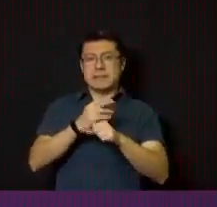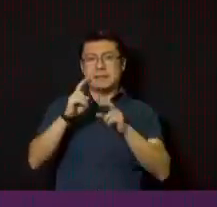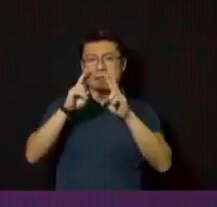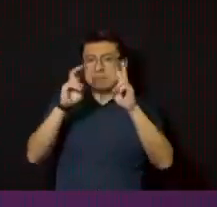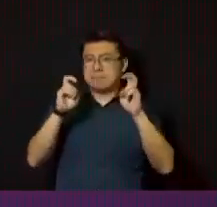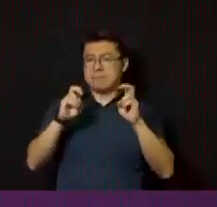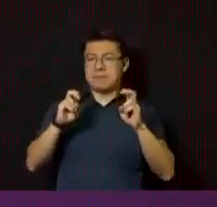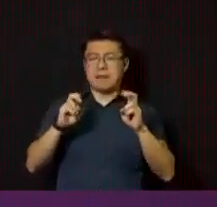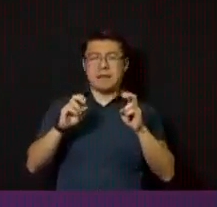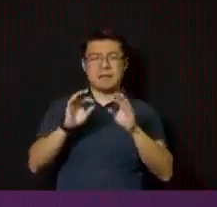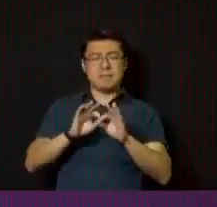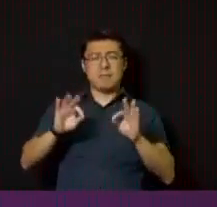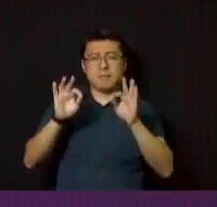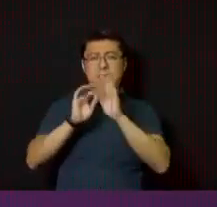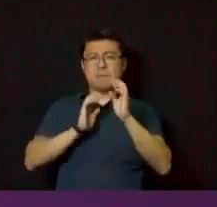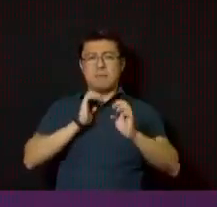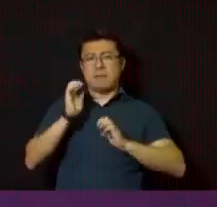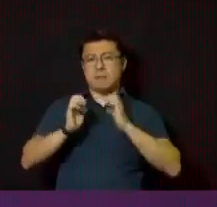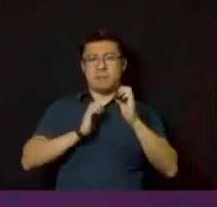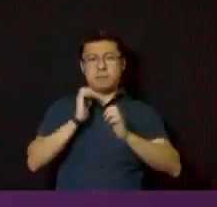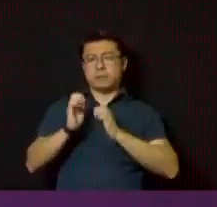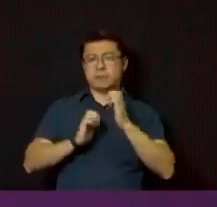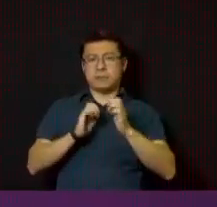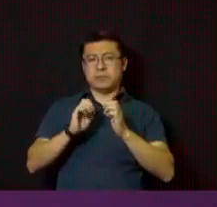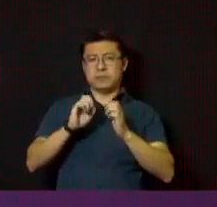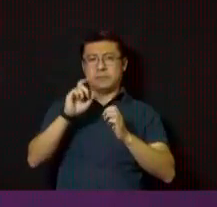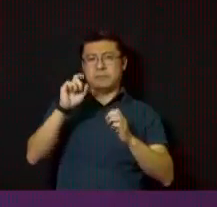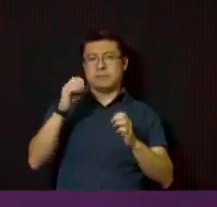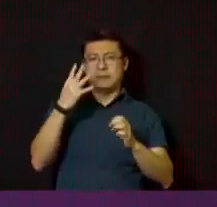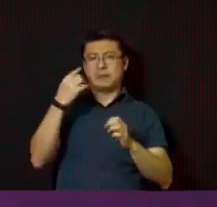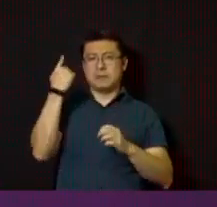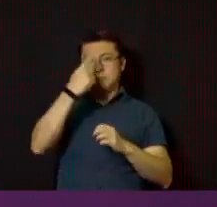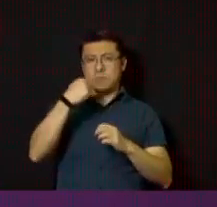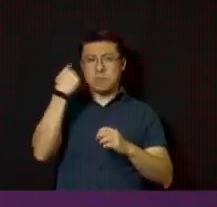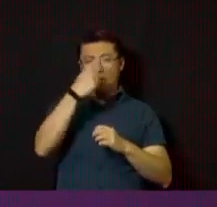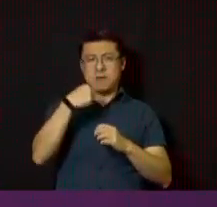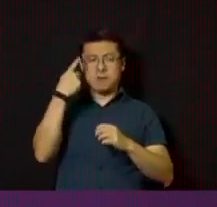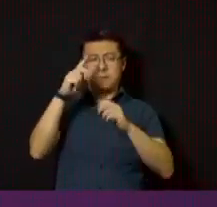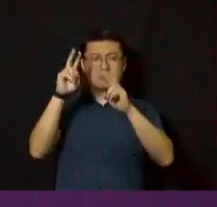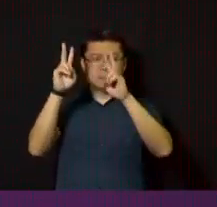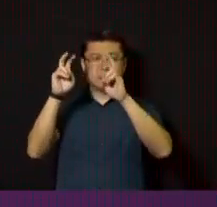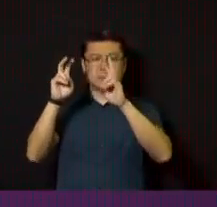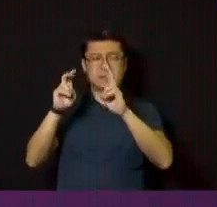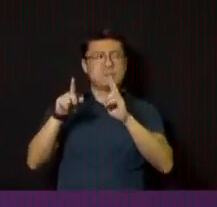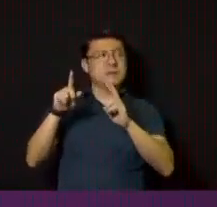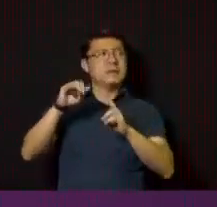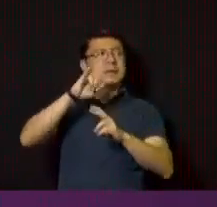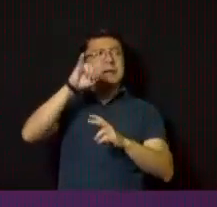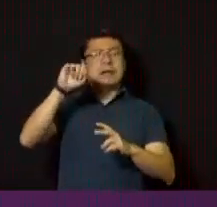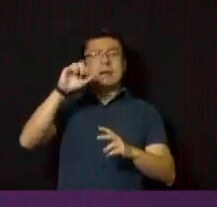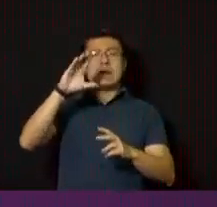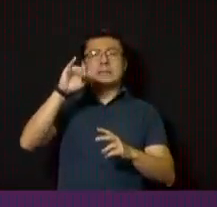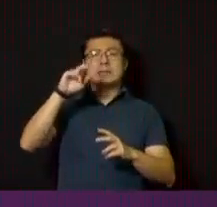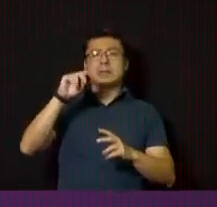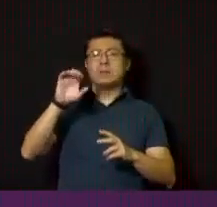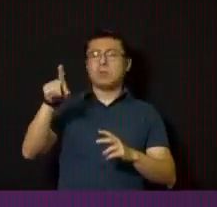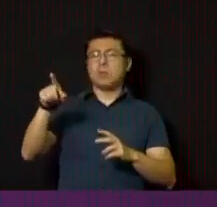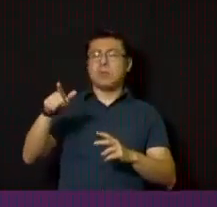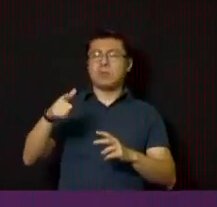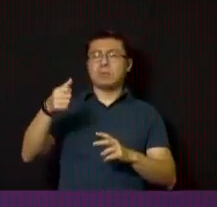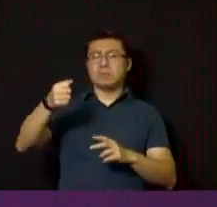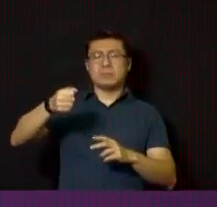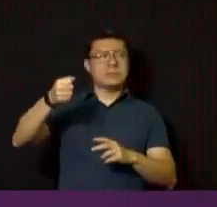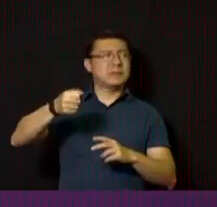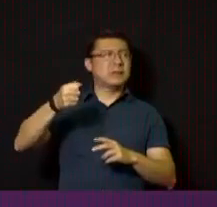al clímax de este maratón. Y bueno, Jacinto, te mando un abrazo gigantesco, Blanca. Bueno, también